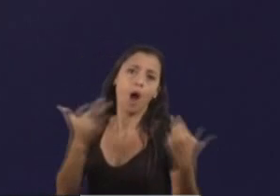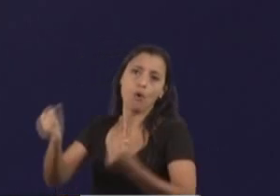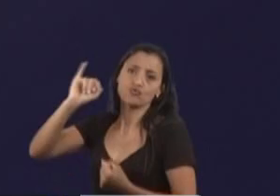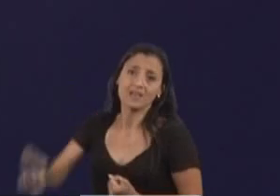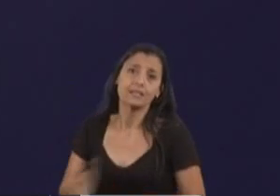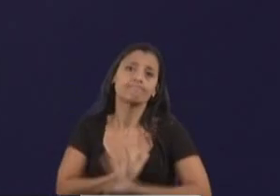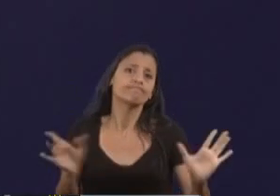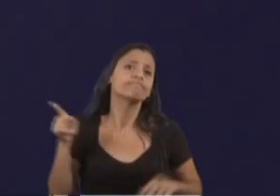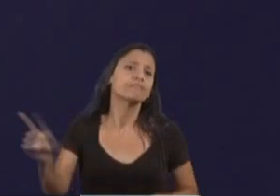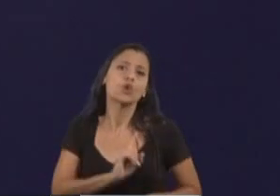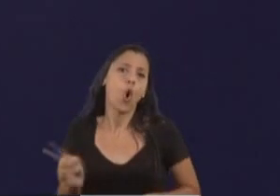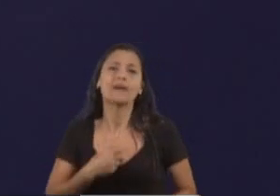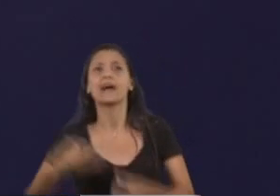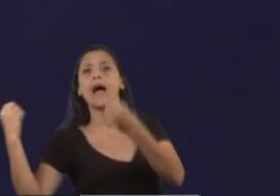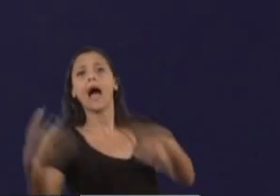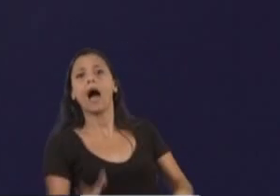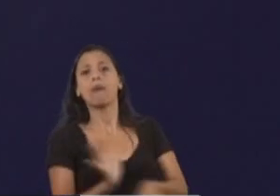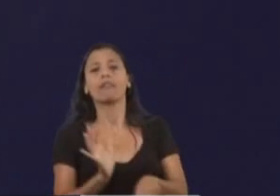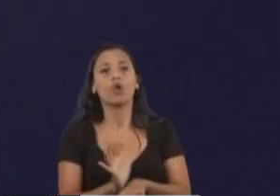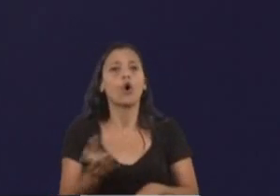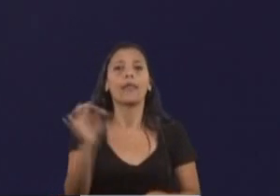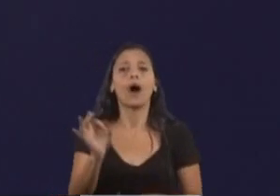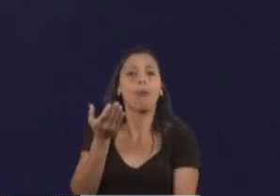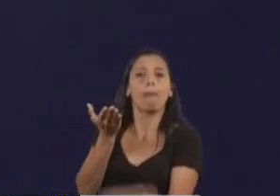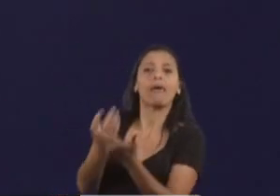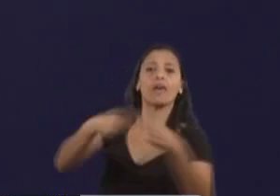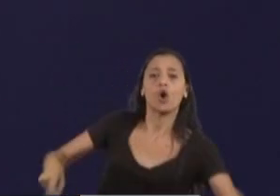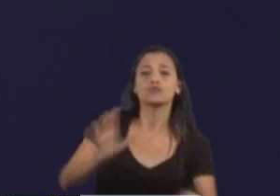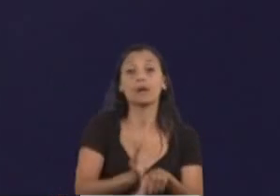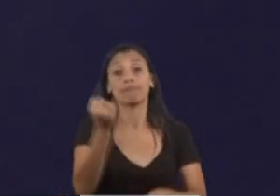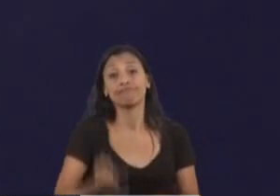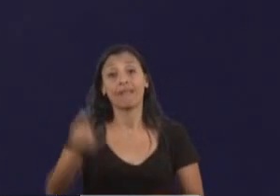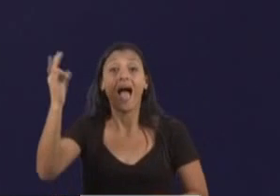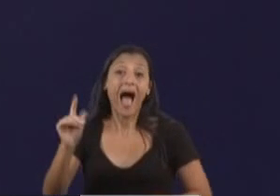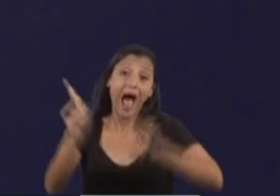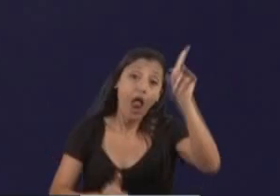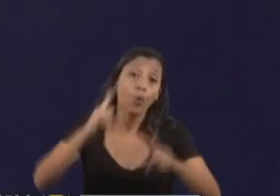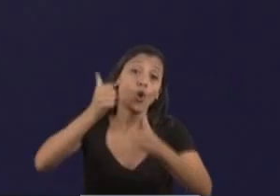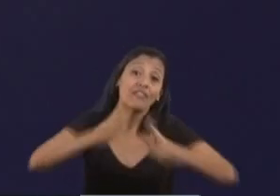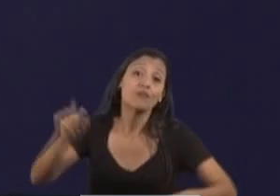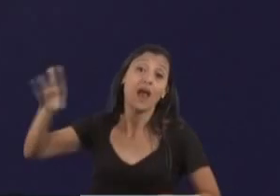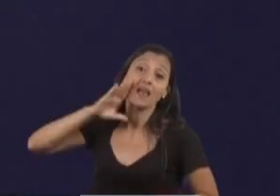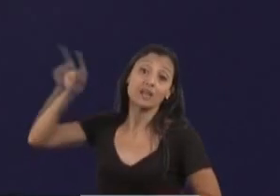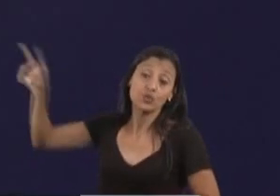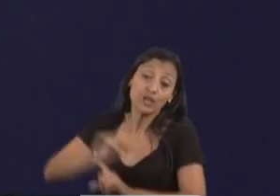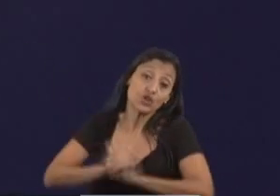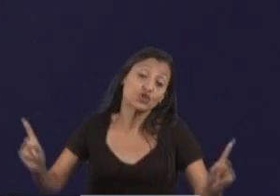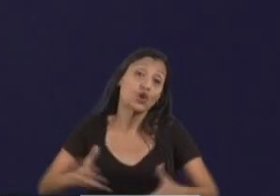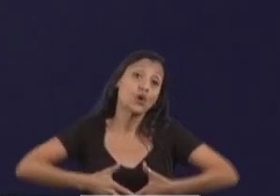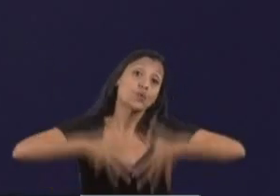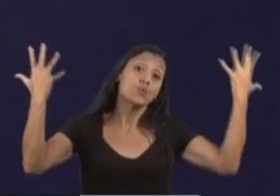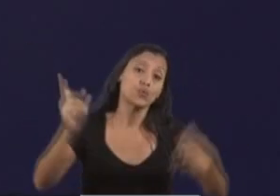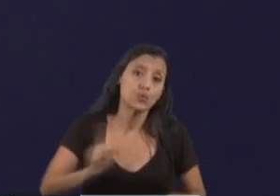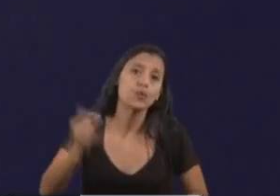que ello implique abandonar sus planteos en el sentido de que los tribunales estadounidenses no son el foro adecuado